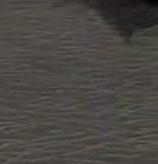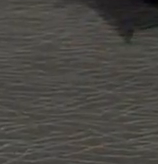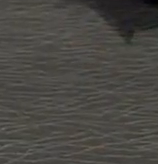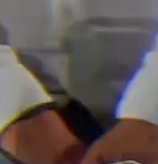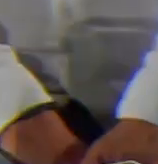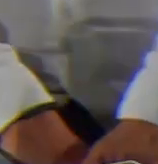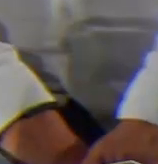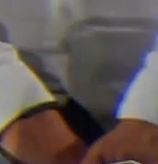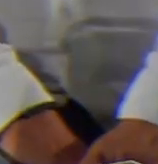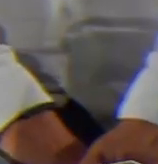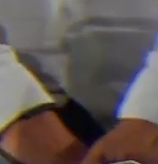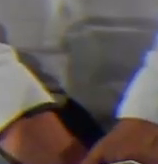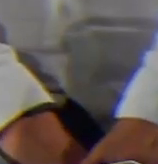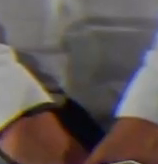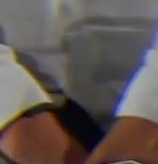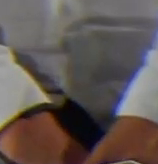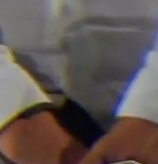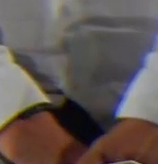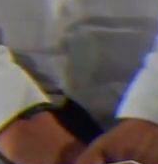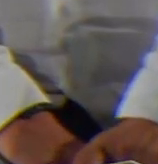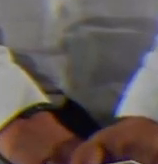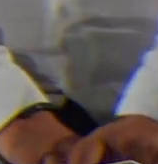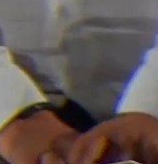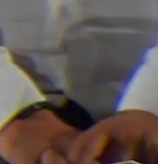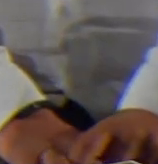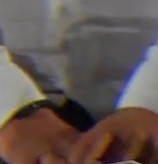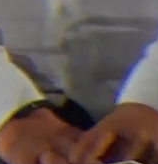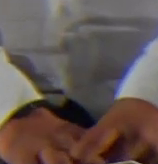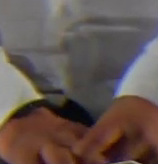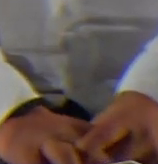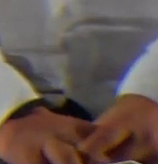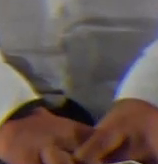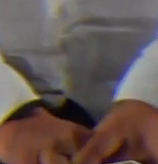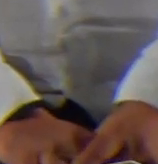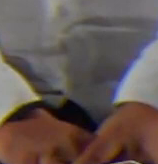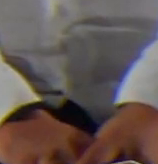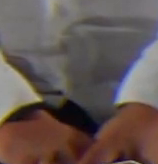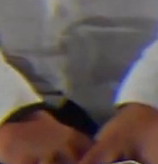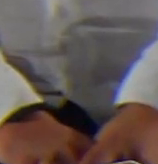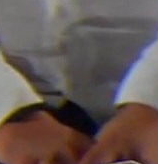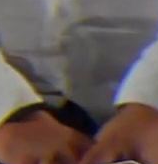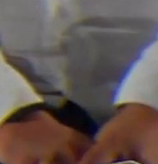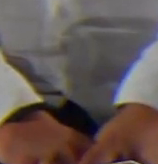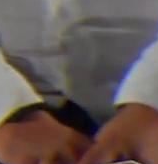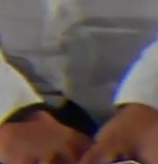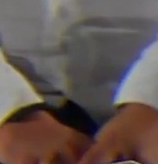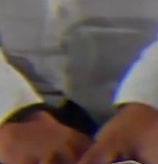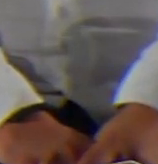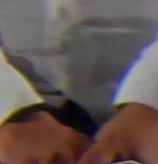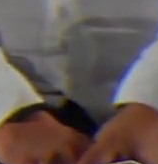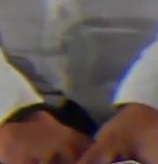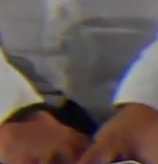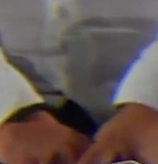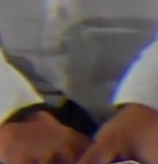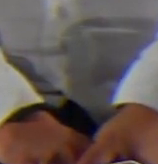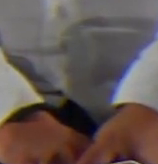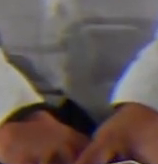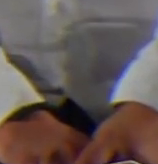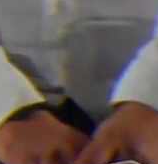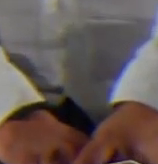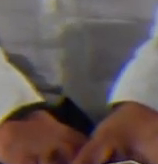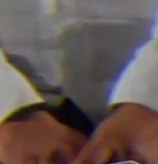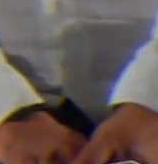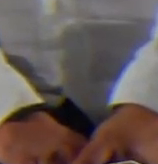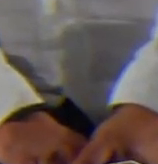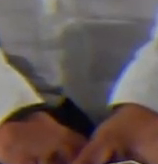la profesionalización y volvemos a insistir en el tema de la capacitación. Me gustaría que fuera un poco más exacto y más puntual en